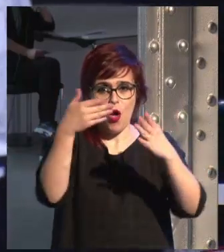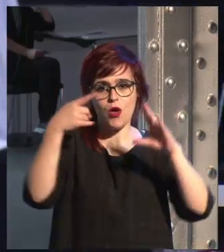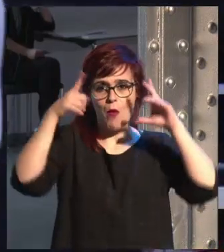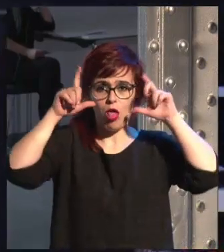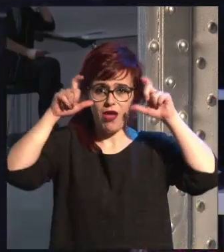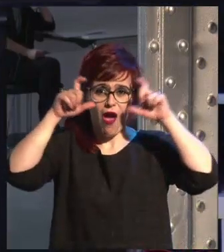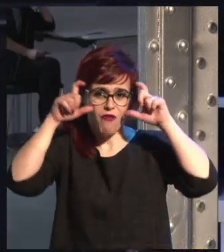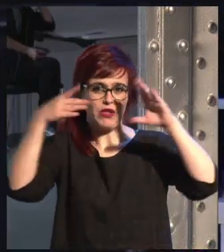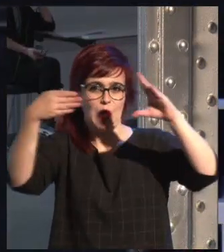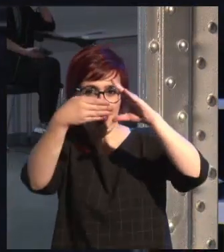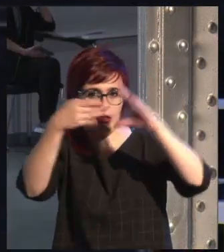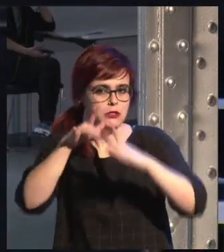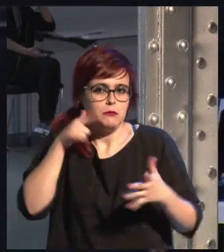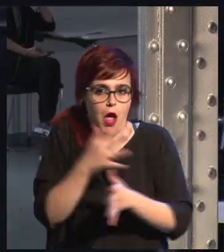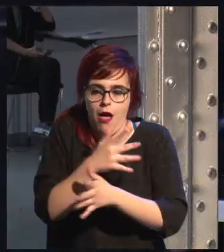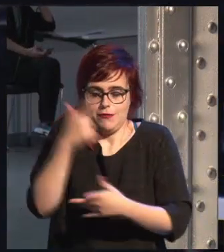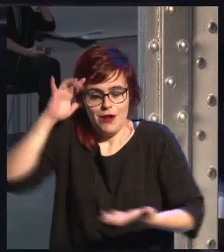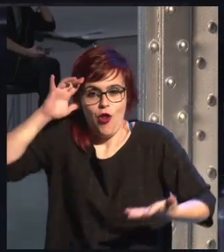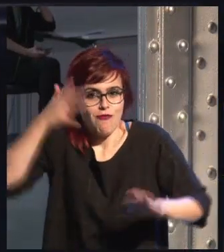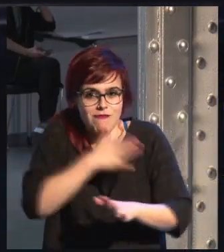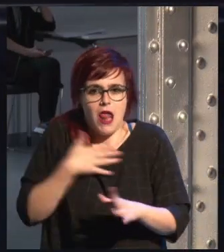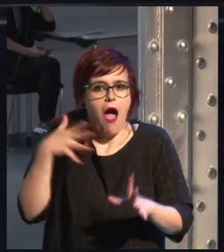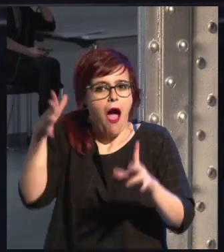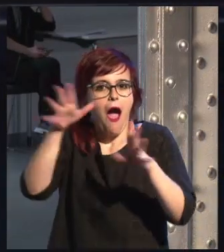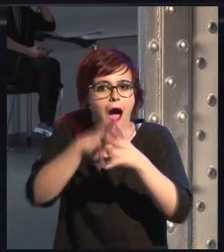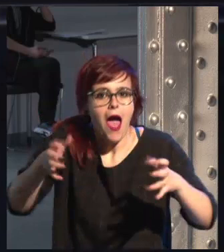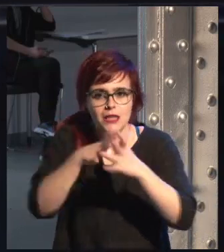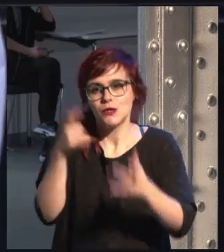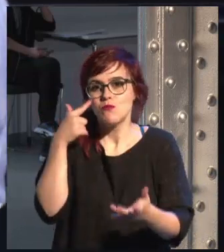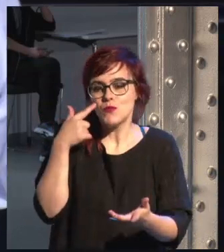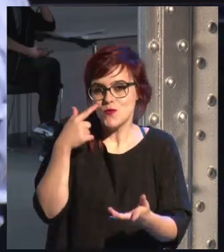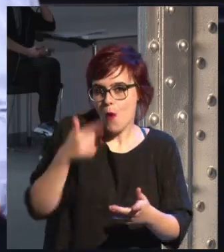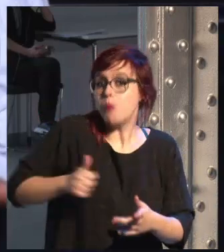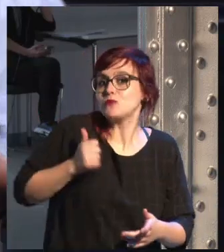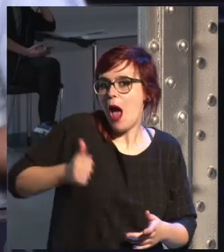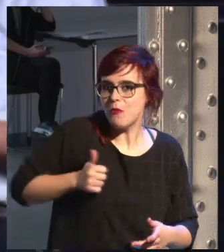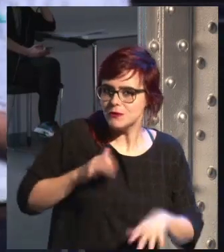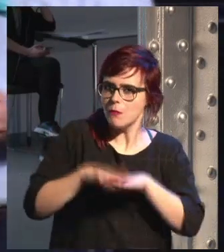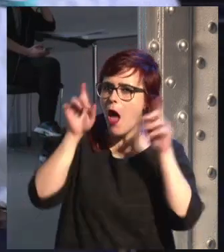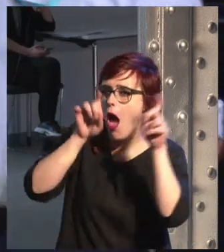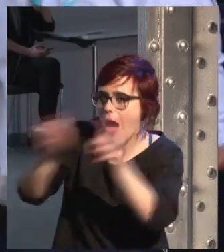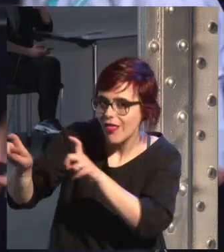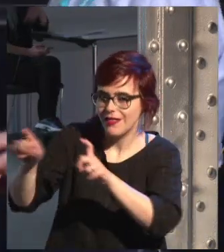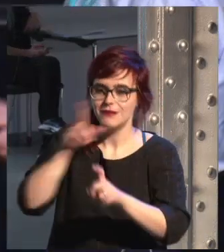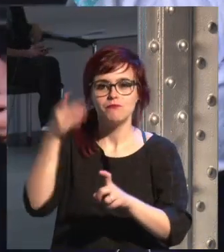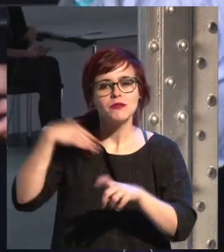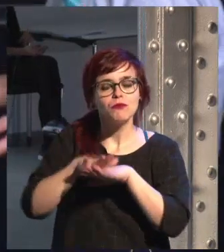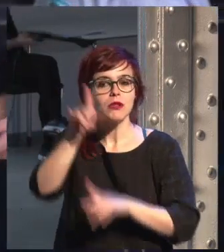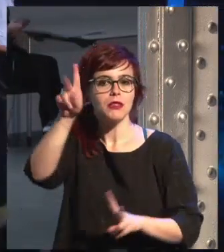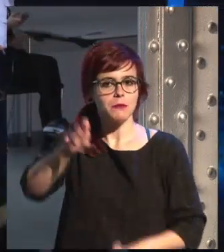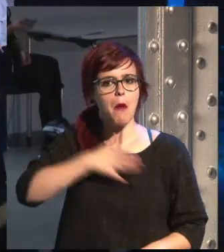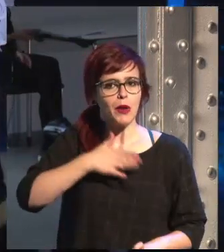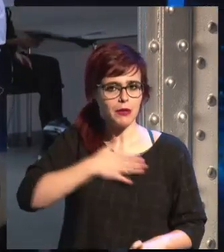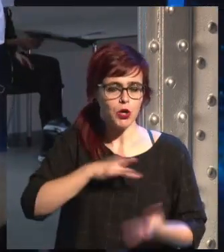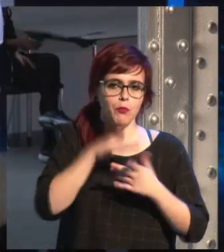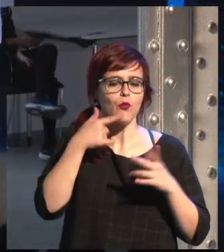probar. Tenemos que aprovechar esa oportunidad, generar experiencias positivas con el patrimonio, que es una de